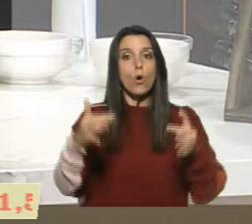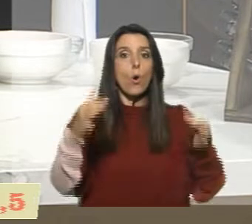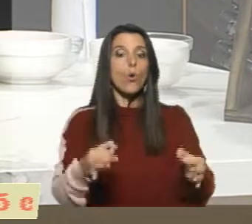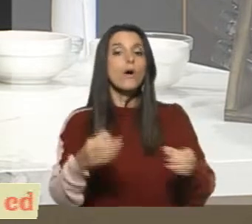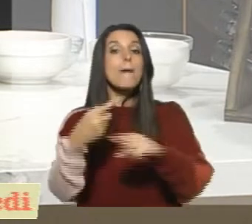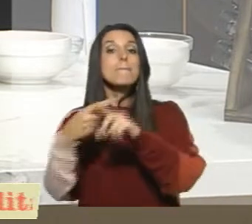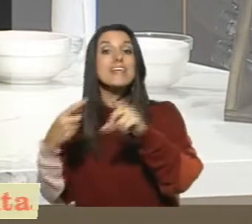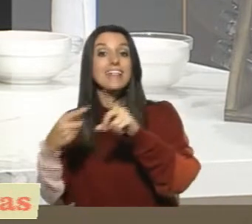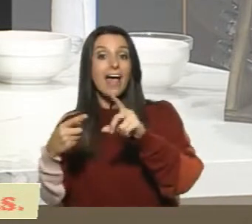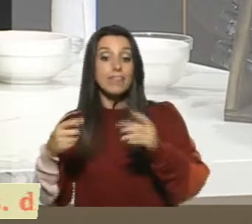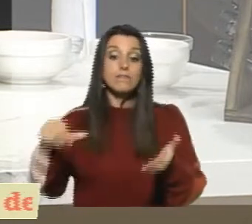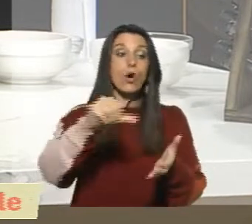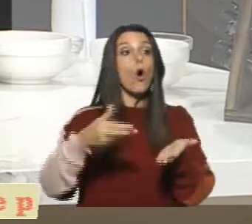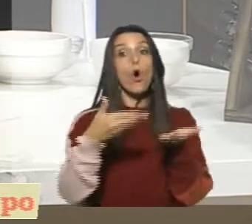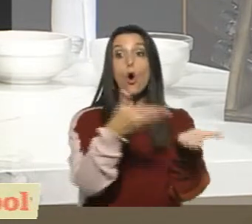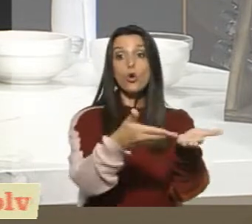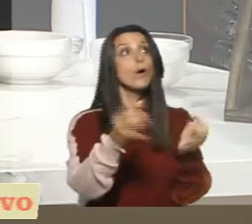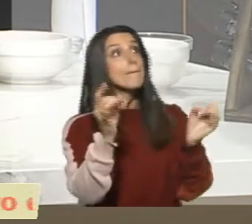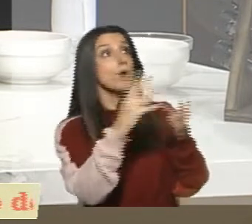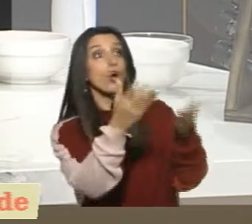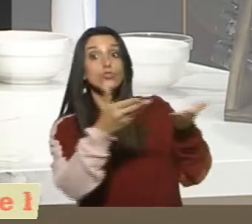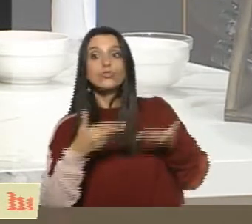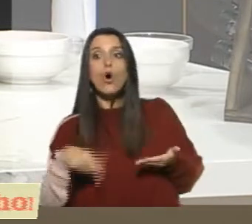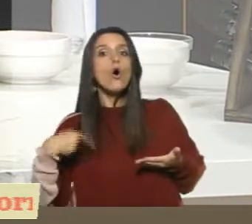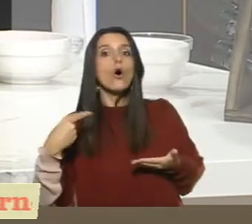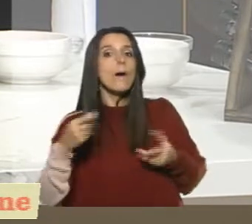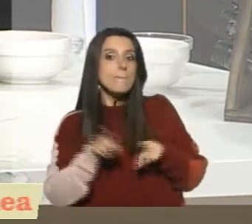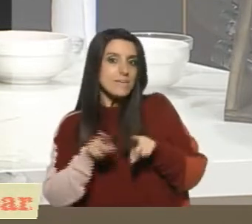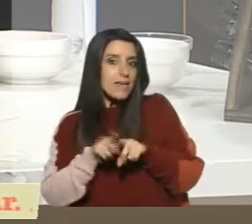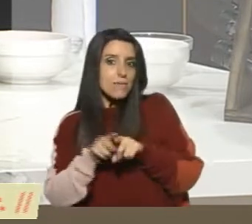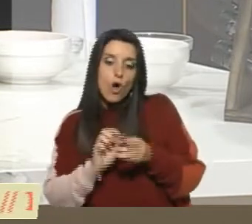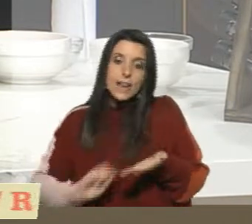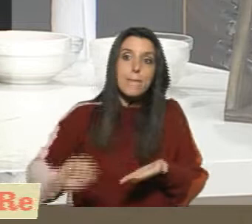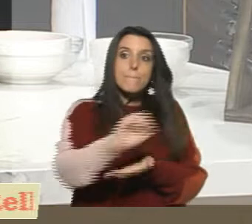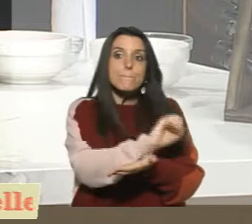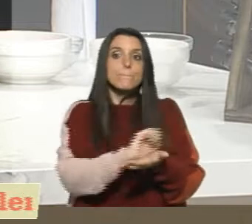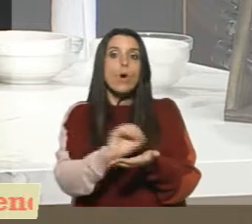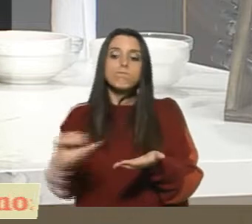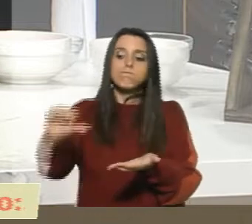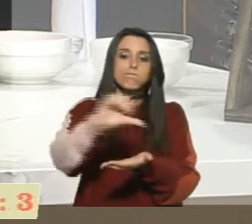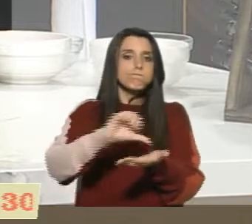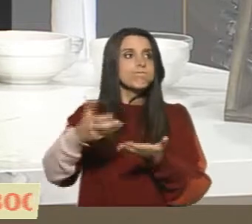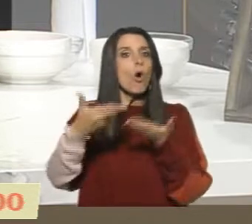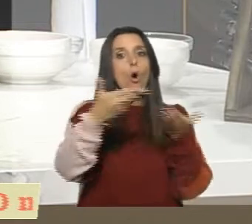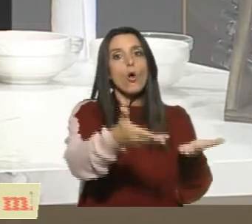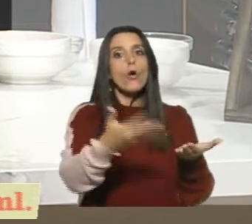masa, llevarla al horno y cuando sale uno, volvés a limpiar el molde y llevas el otro. Y si no, si te queda más cómodo, lo haces todo